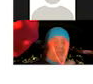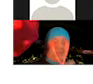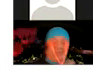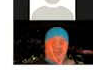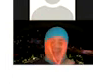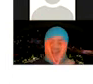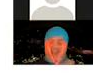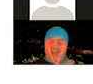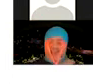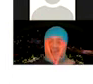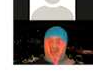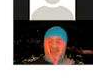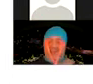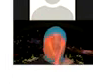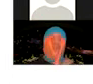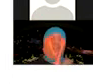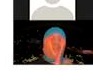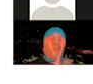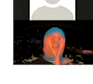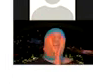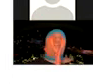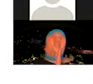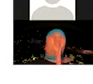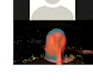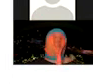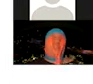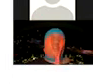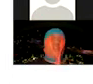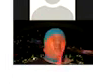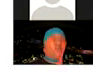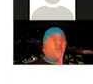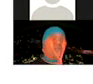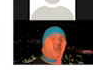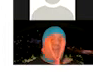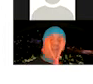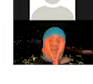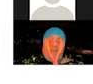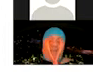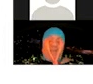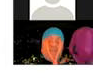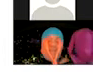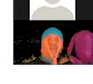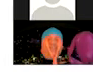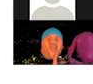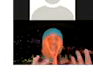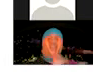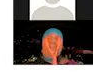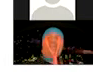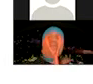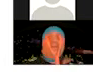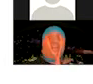Y bueno, justamente les queremos contar que nosotros tenemos pues